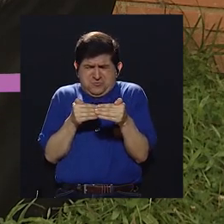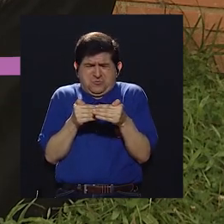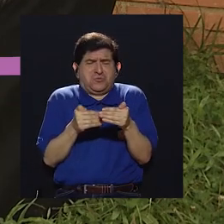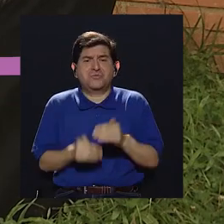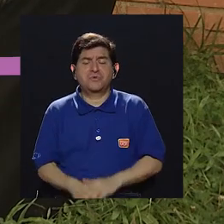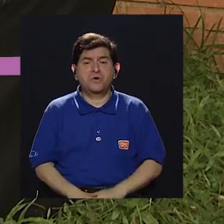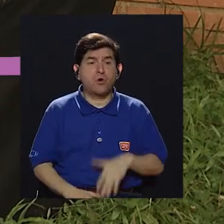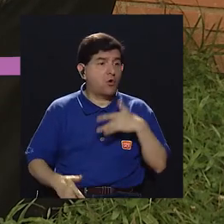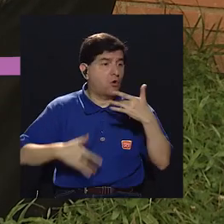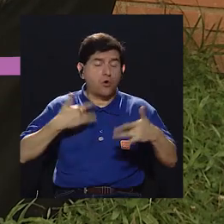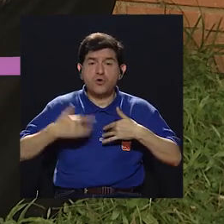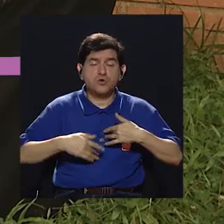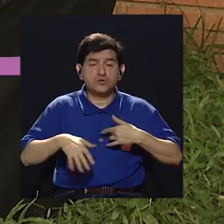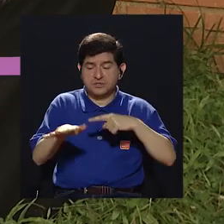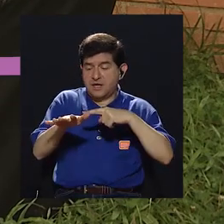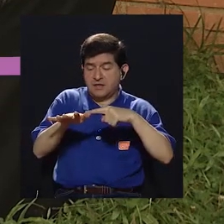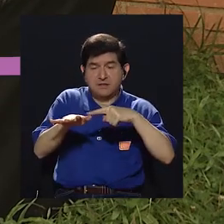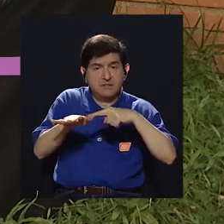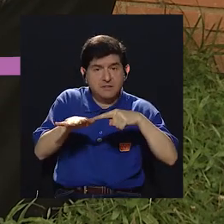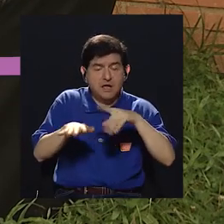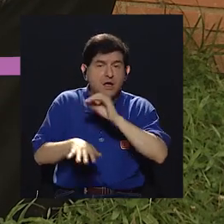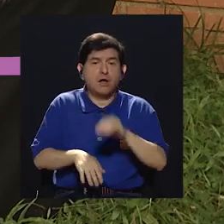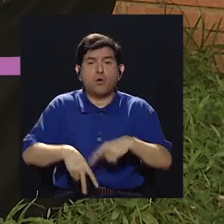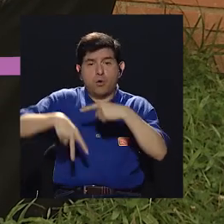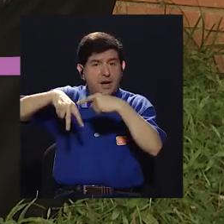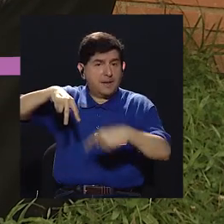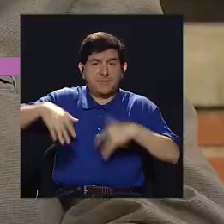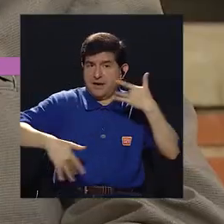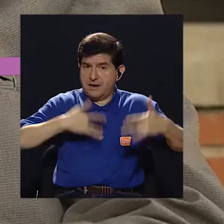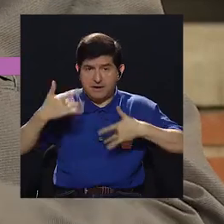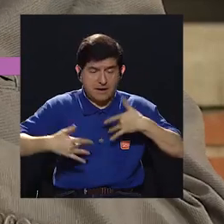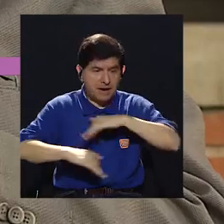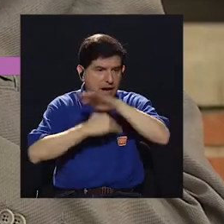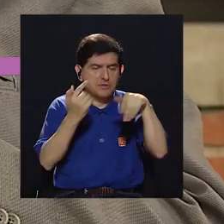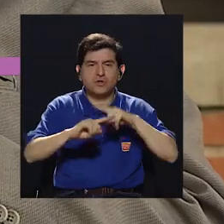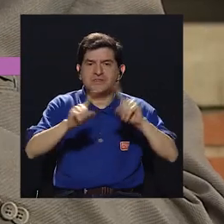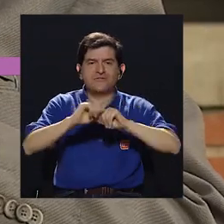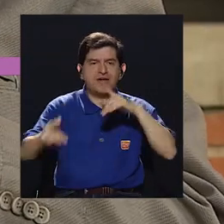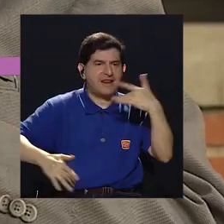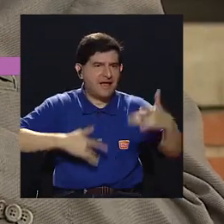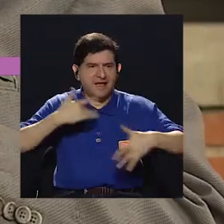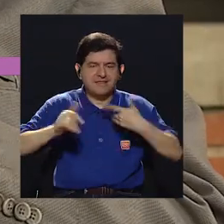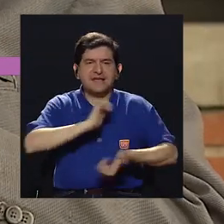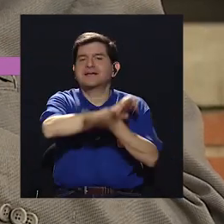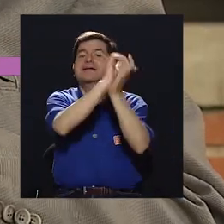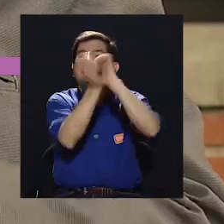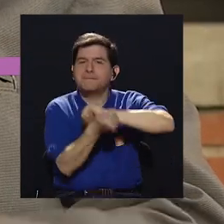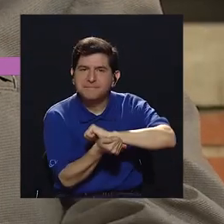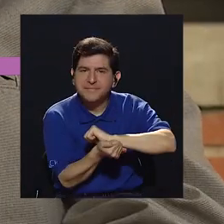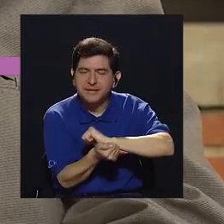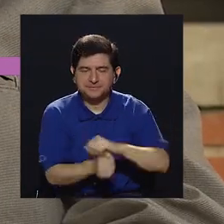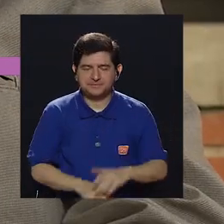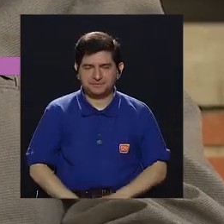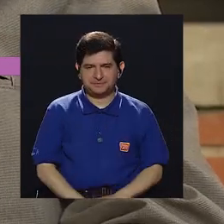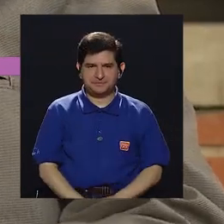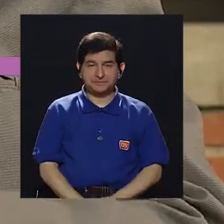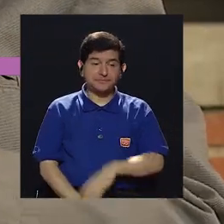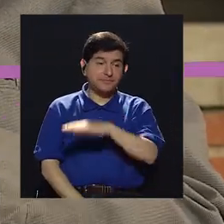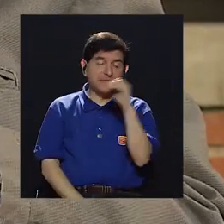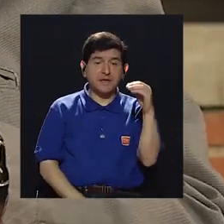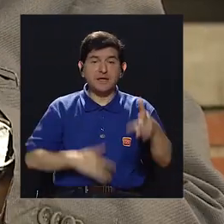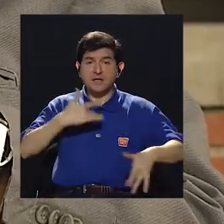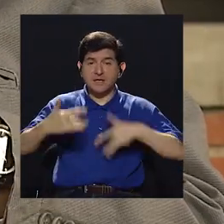veces, digamos, no sentís el dedo gordo, no sentís la pierna. En fin, todas estas sensibilidades se alteran. Y a